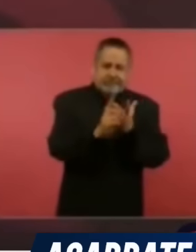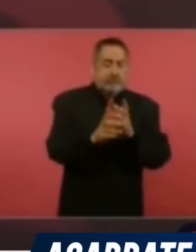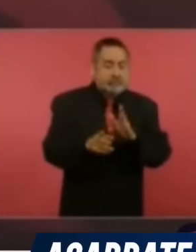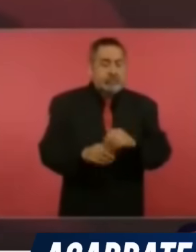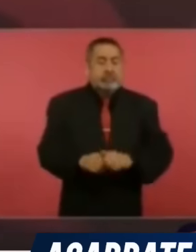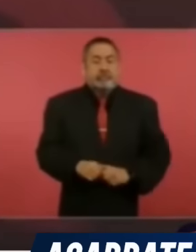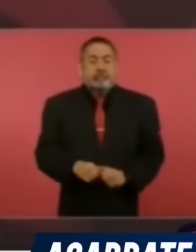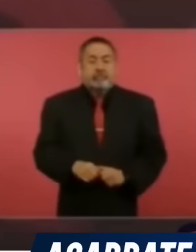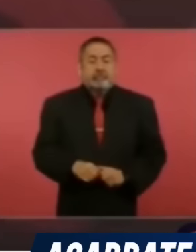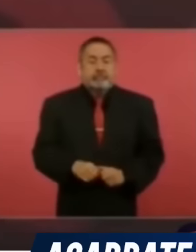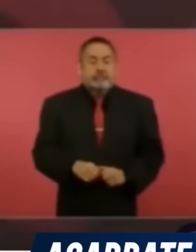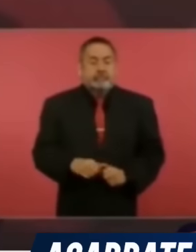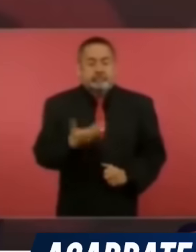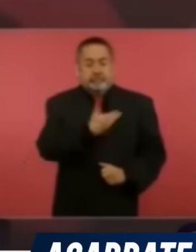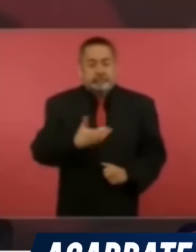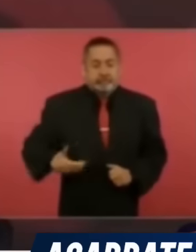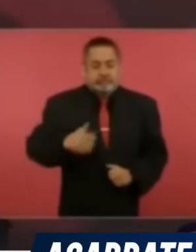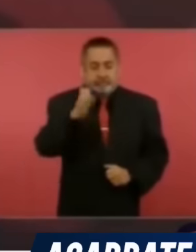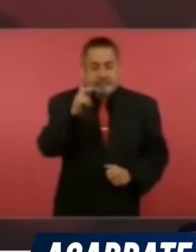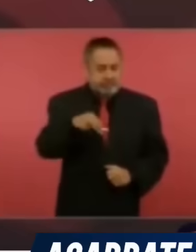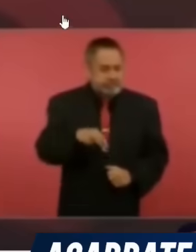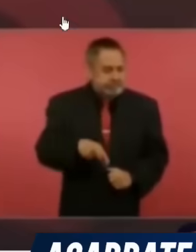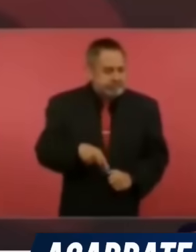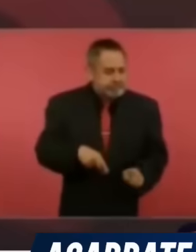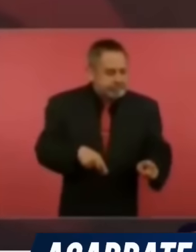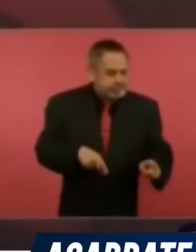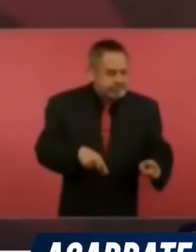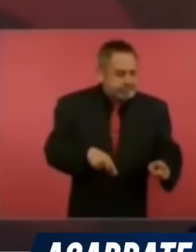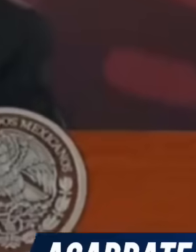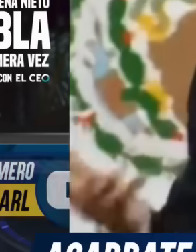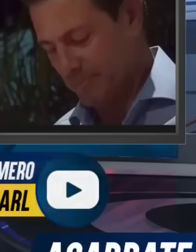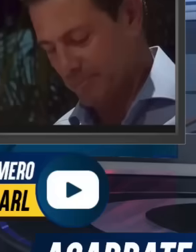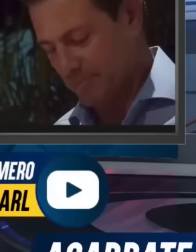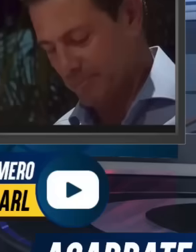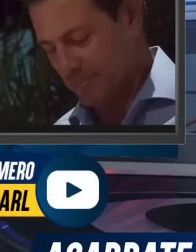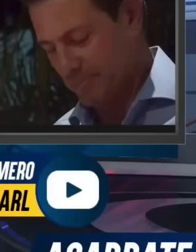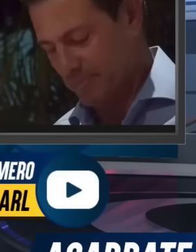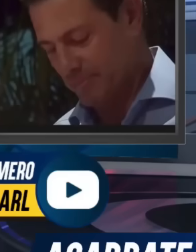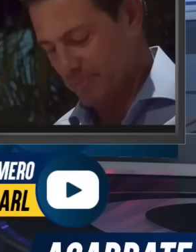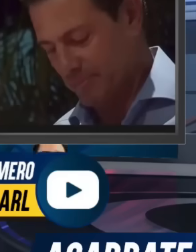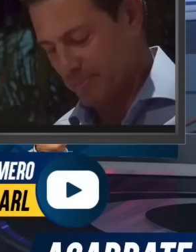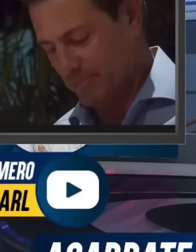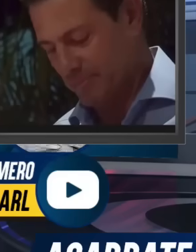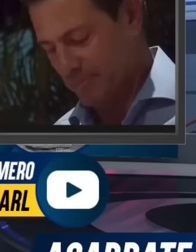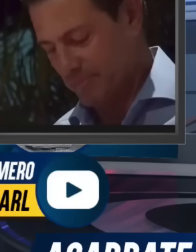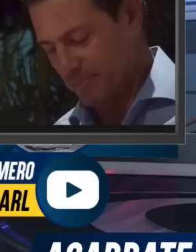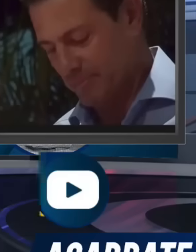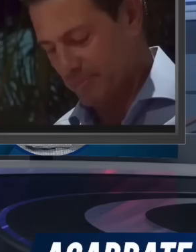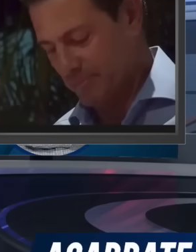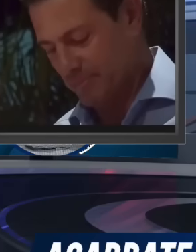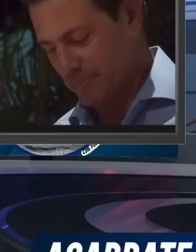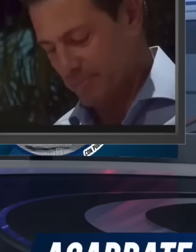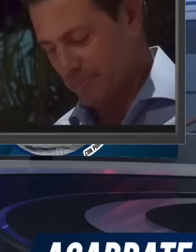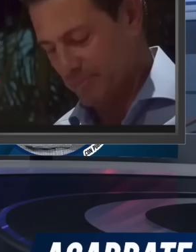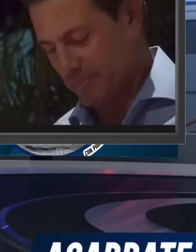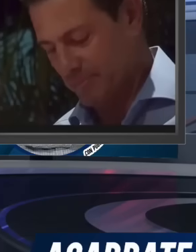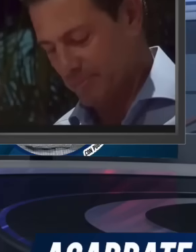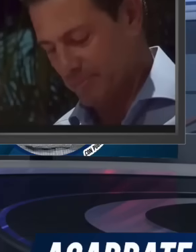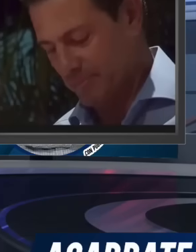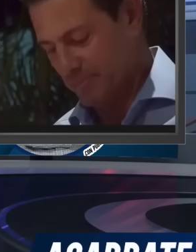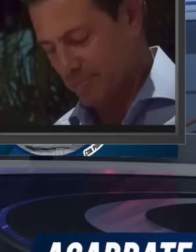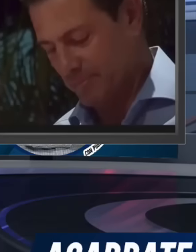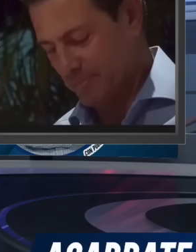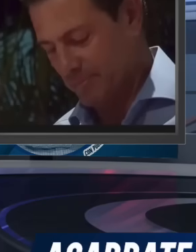nosotros y el presidente Peña dice pues yo no pues ahí está parte de lo que dice el presidente López